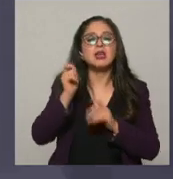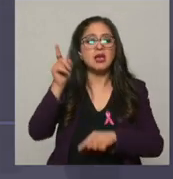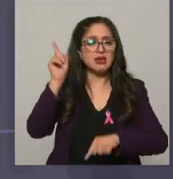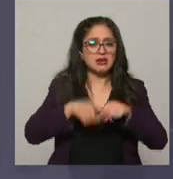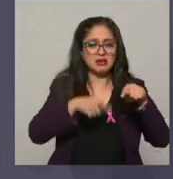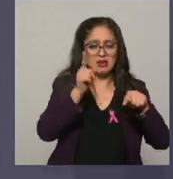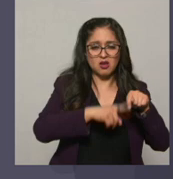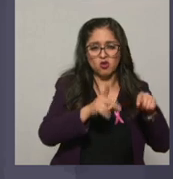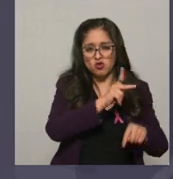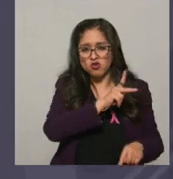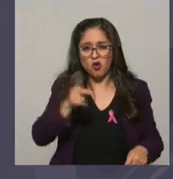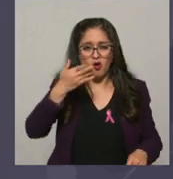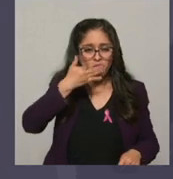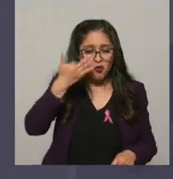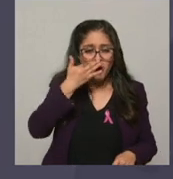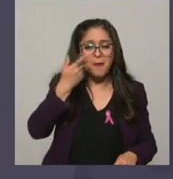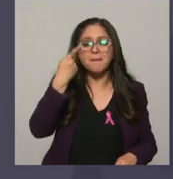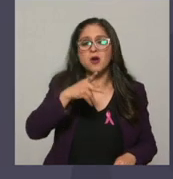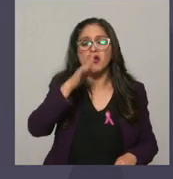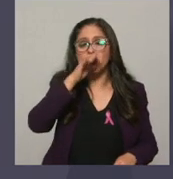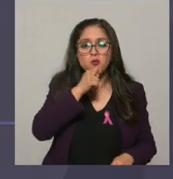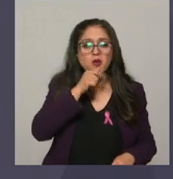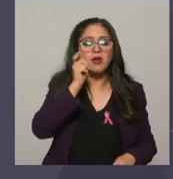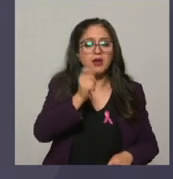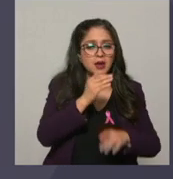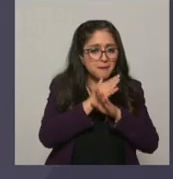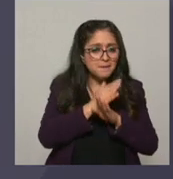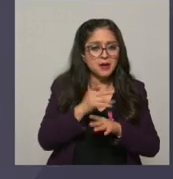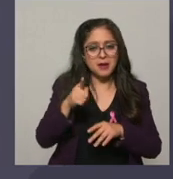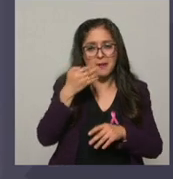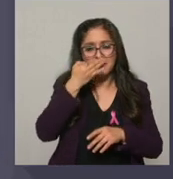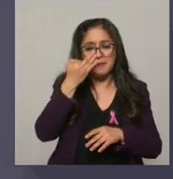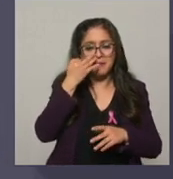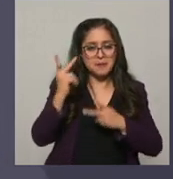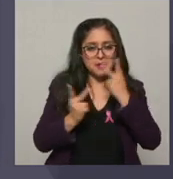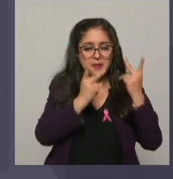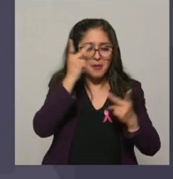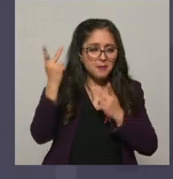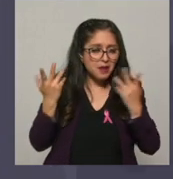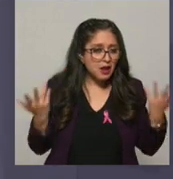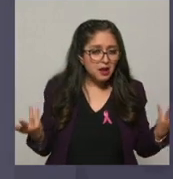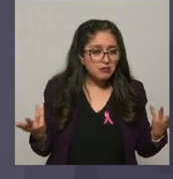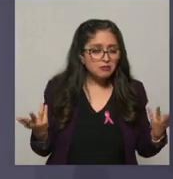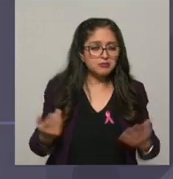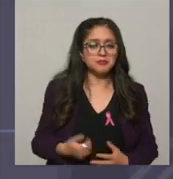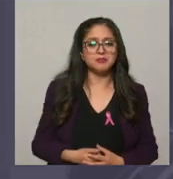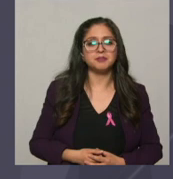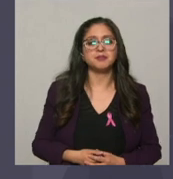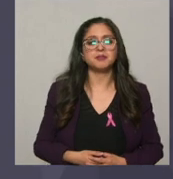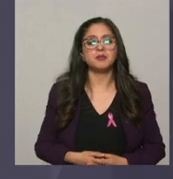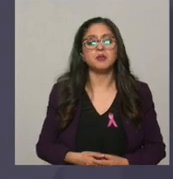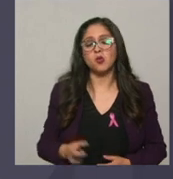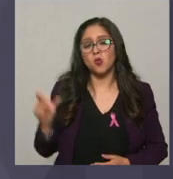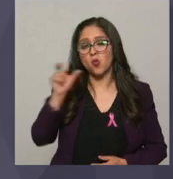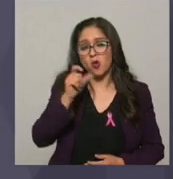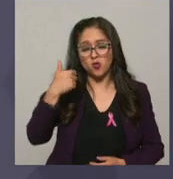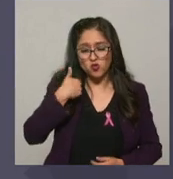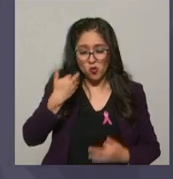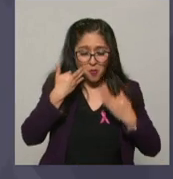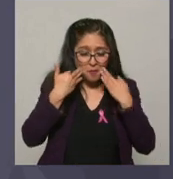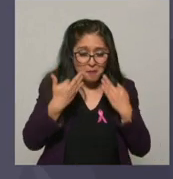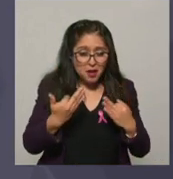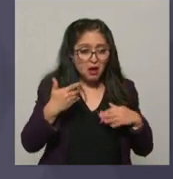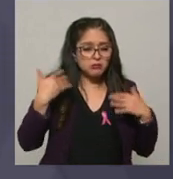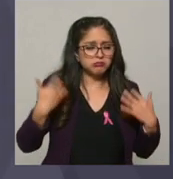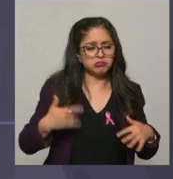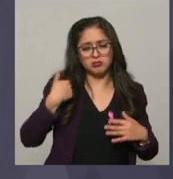todas las flores, pero no arrancar, pero no quitar la primavera, sí. Porque fíjate que yo veo, y creo que eso puede ser una